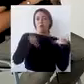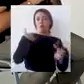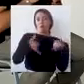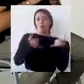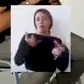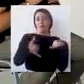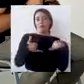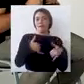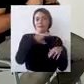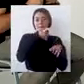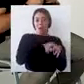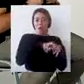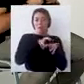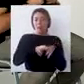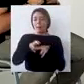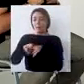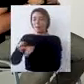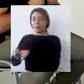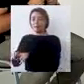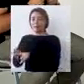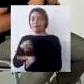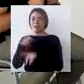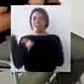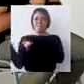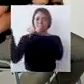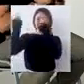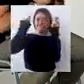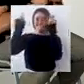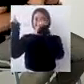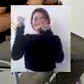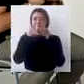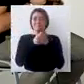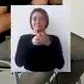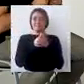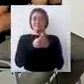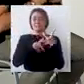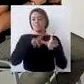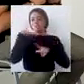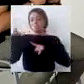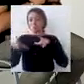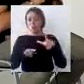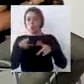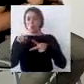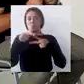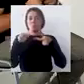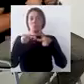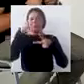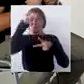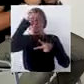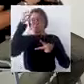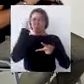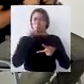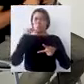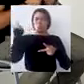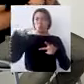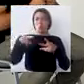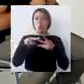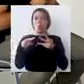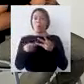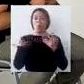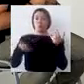eso, hay varios roles dentro del club. Están los directores de juego, los máster, los jugadores y